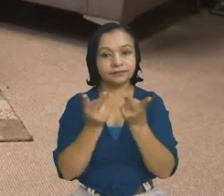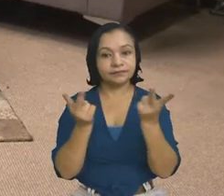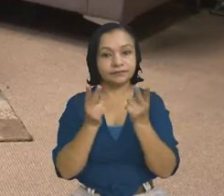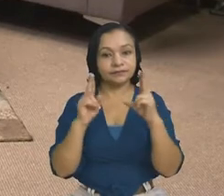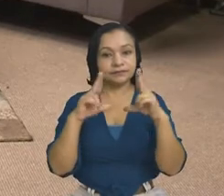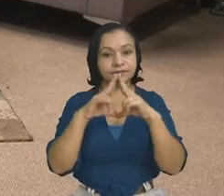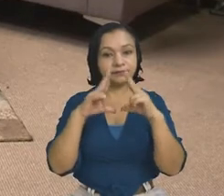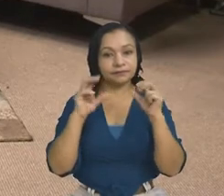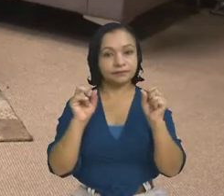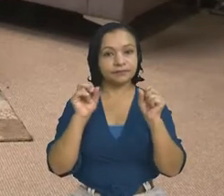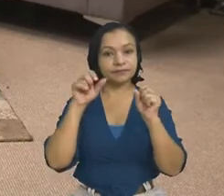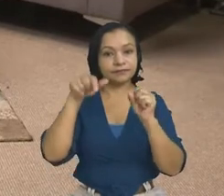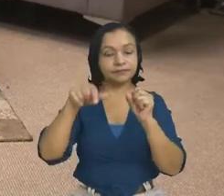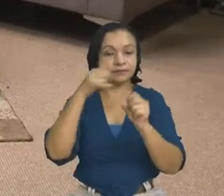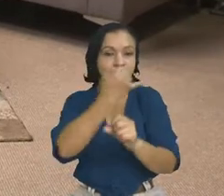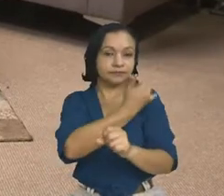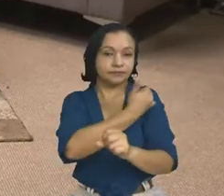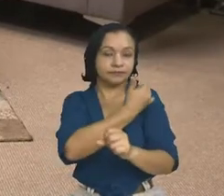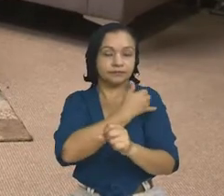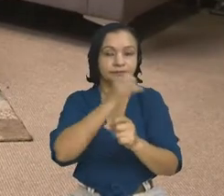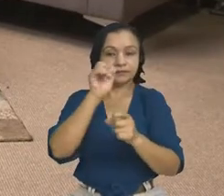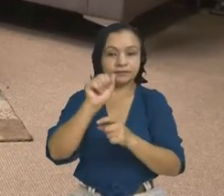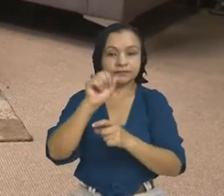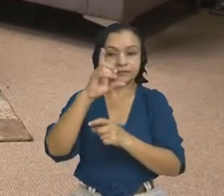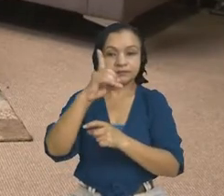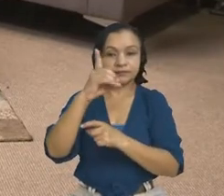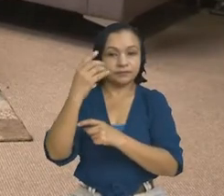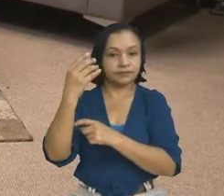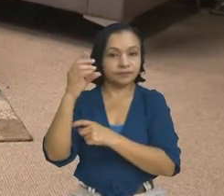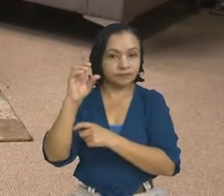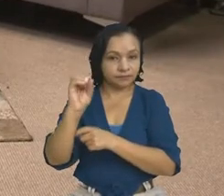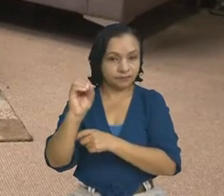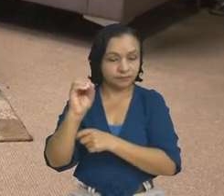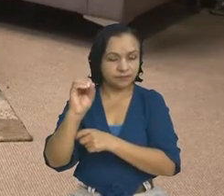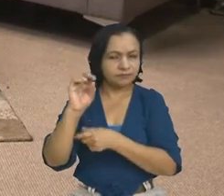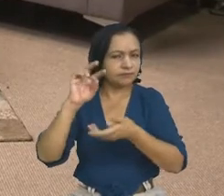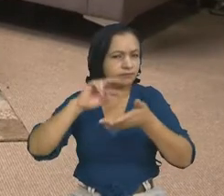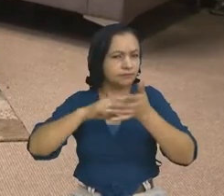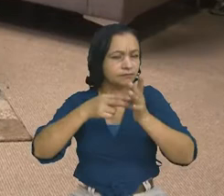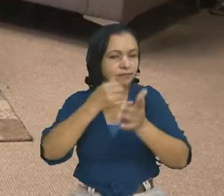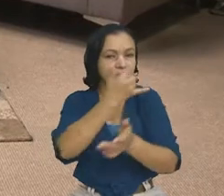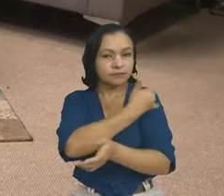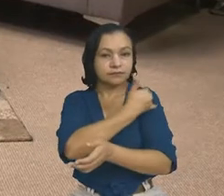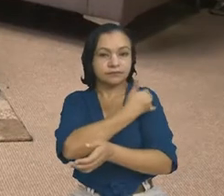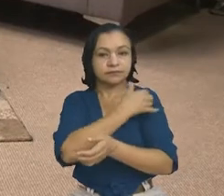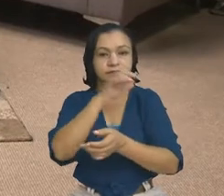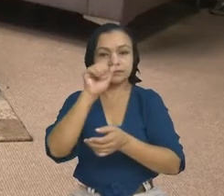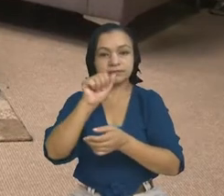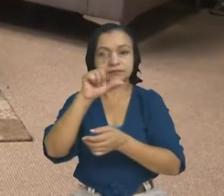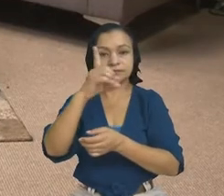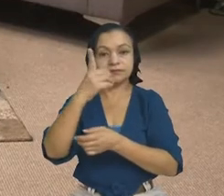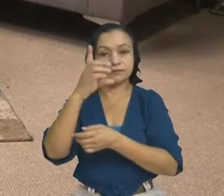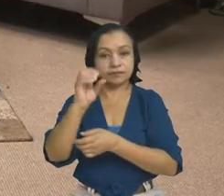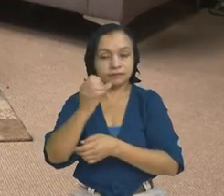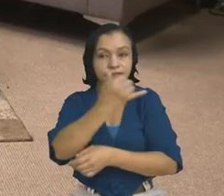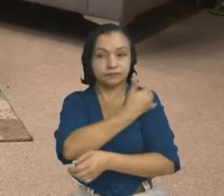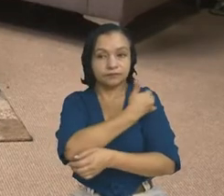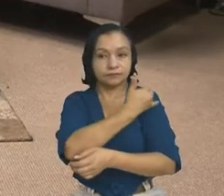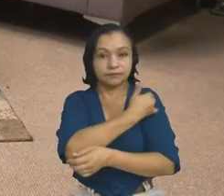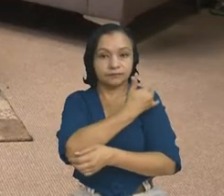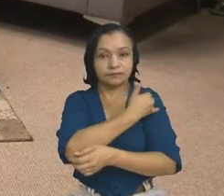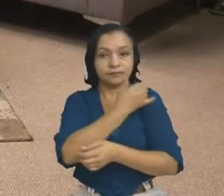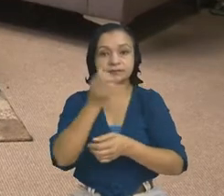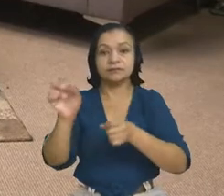Aldo Chavarría, actualmente, ahorita, ¿qué significa? Bueno, realmente el Aldo Chavarría en estos momentos es el hospital de